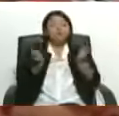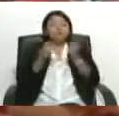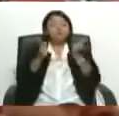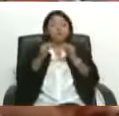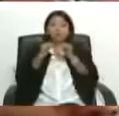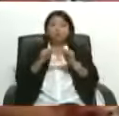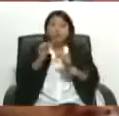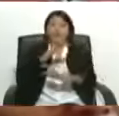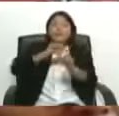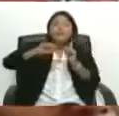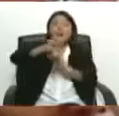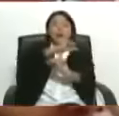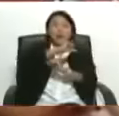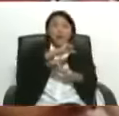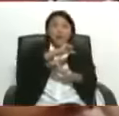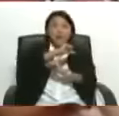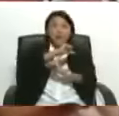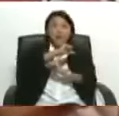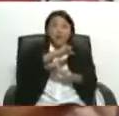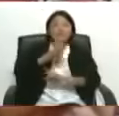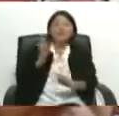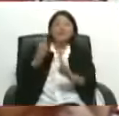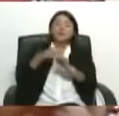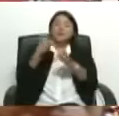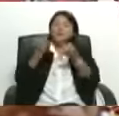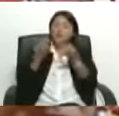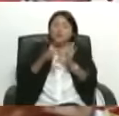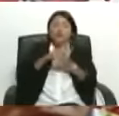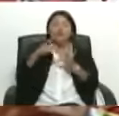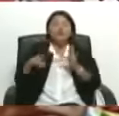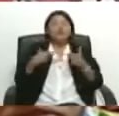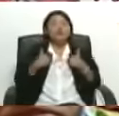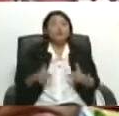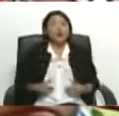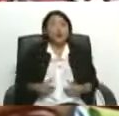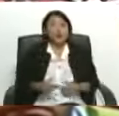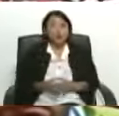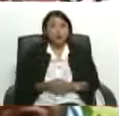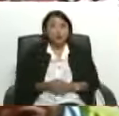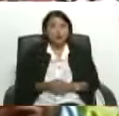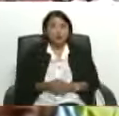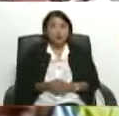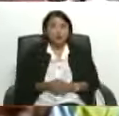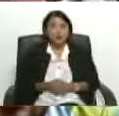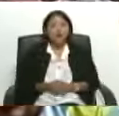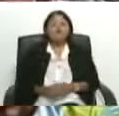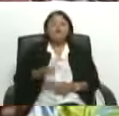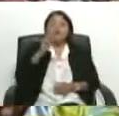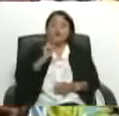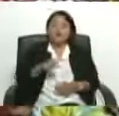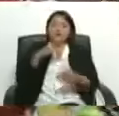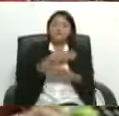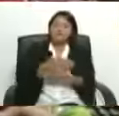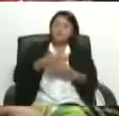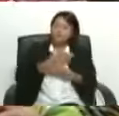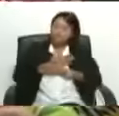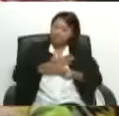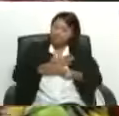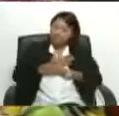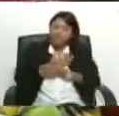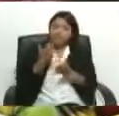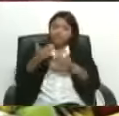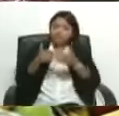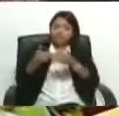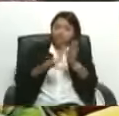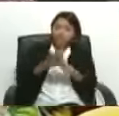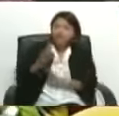conservación ambiental y afirmación de los derechos humanos, así como en la satisfacción progresiva de